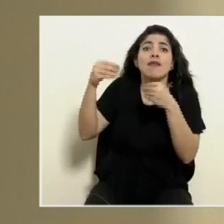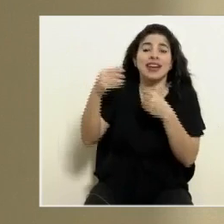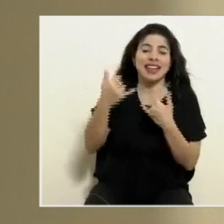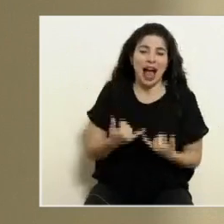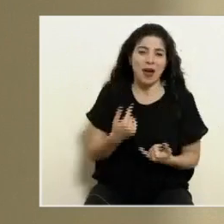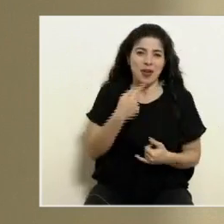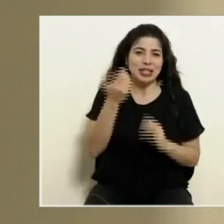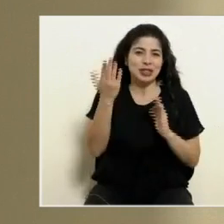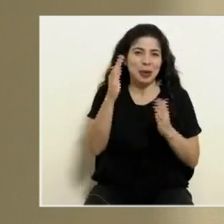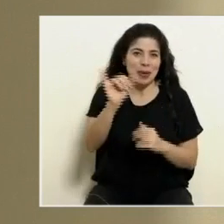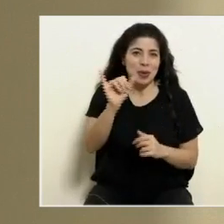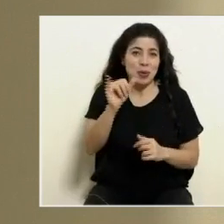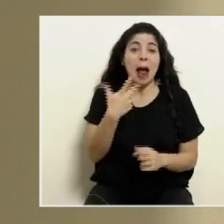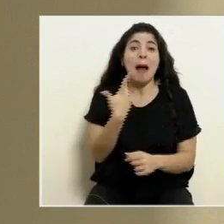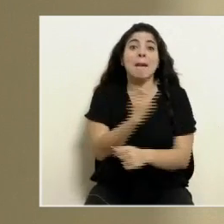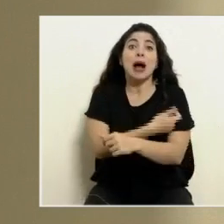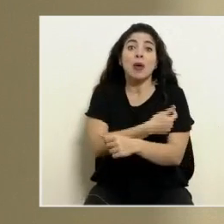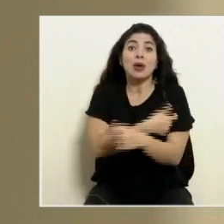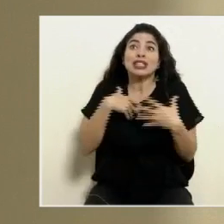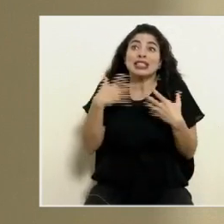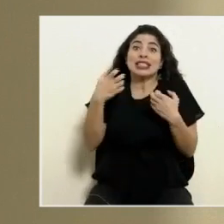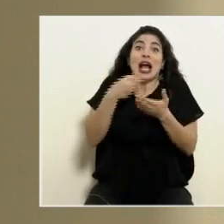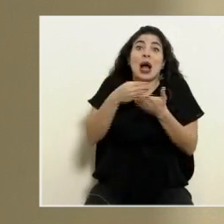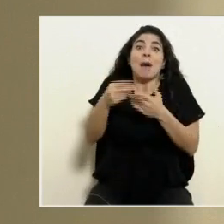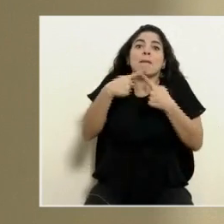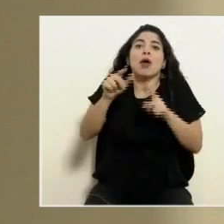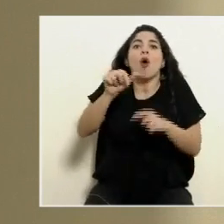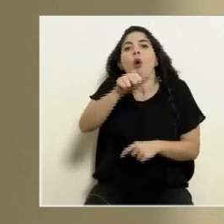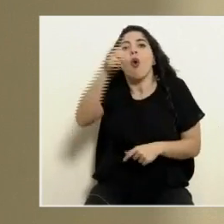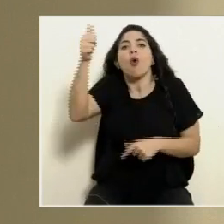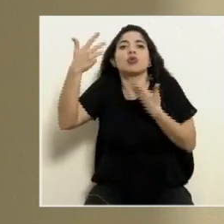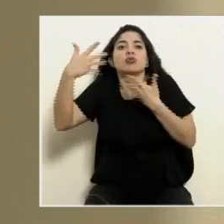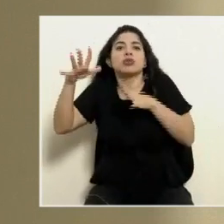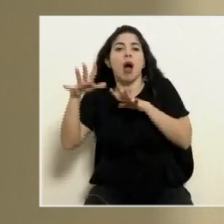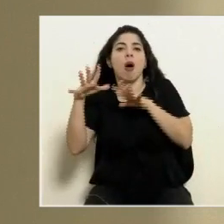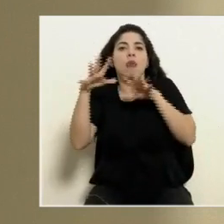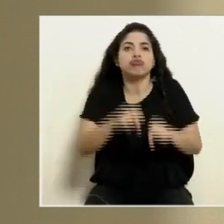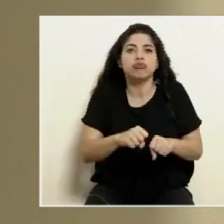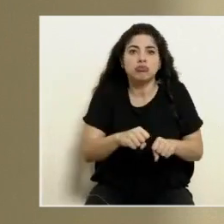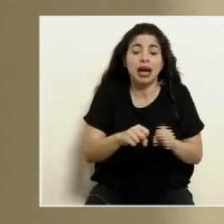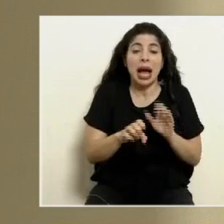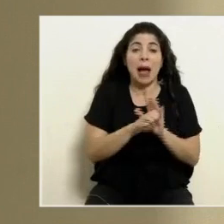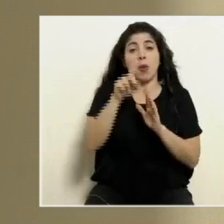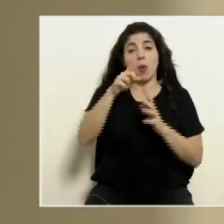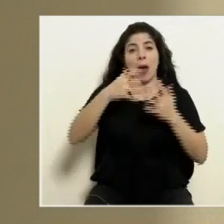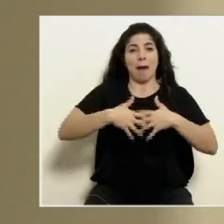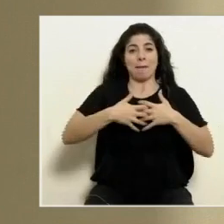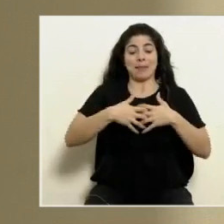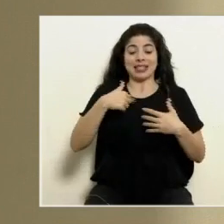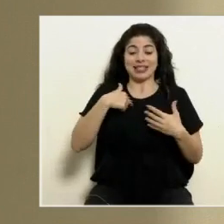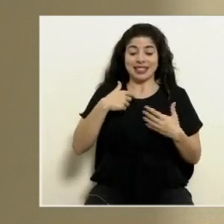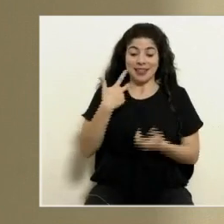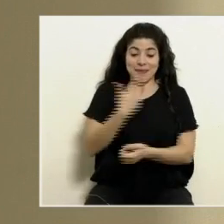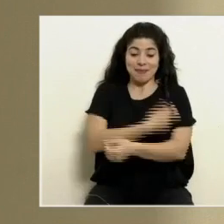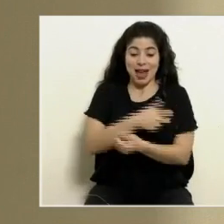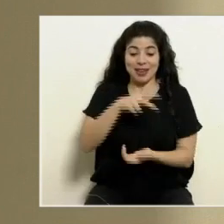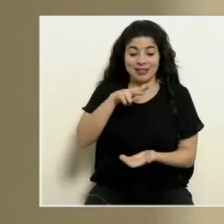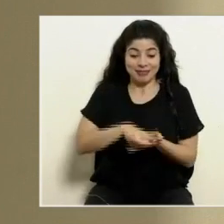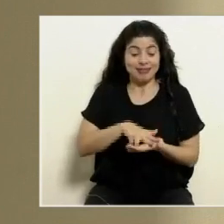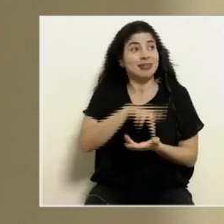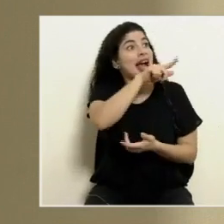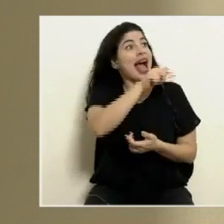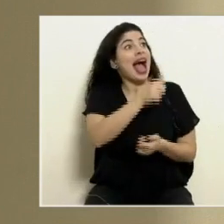dijimos, la producción de vacuna va a estar muy limitada y no es que porque ya una compañía aprueba y llega a agencia estricta